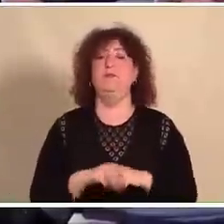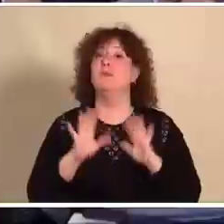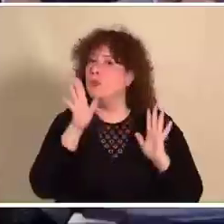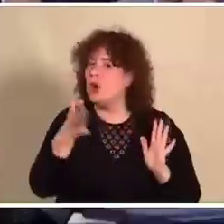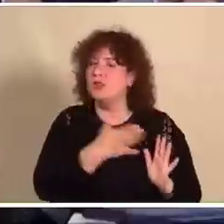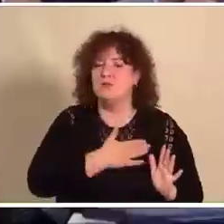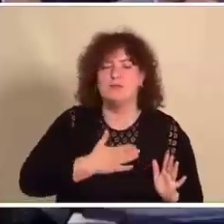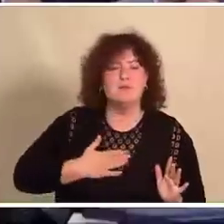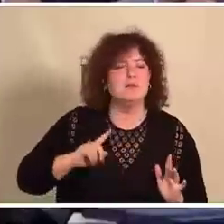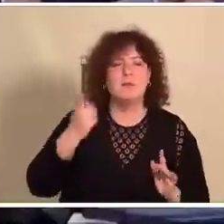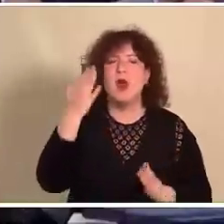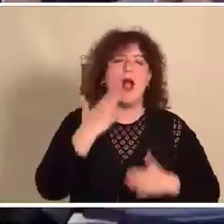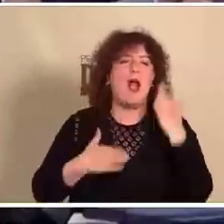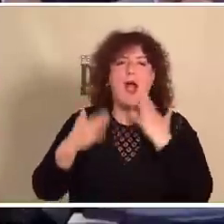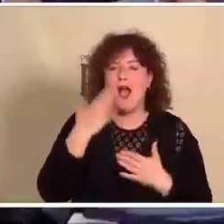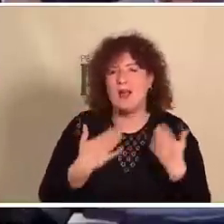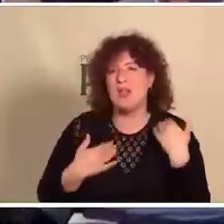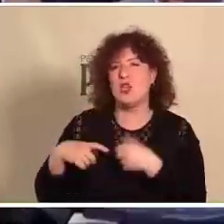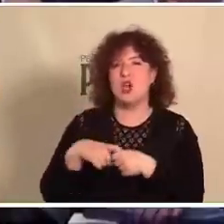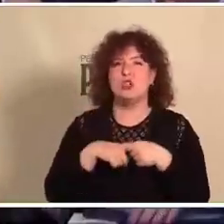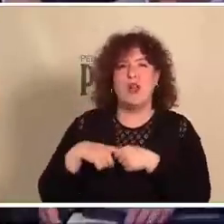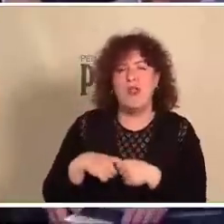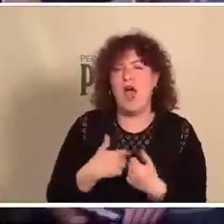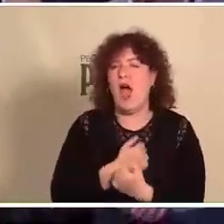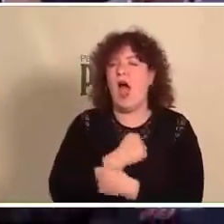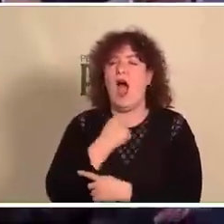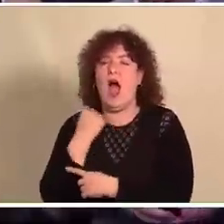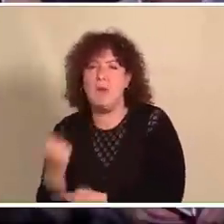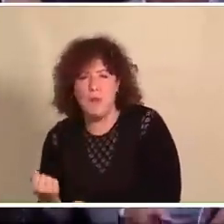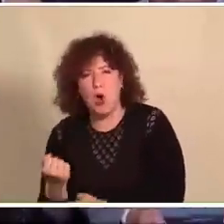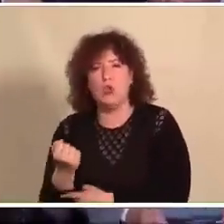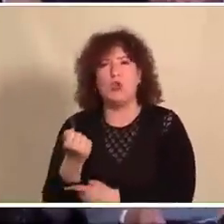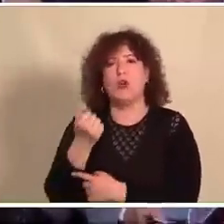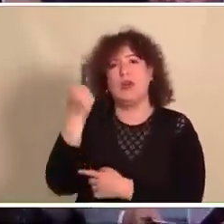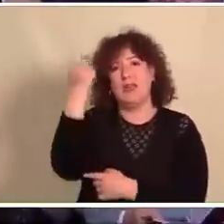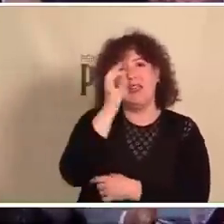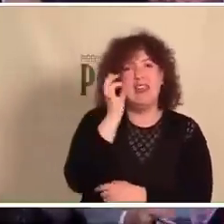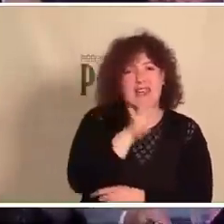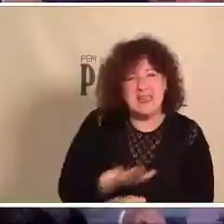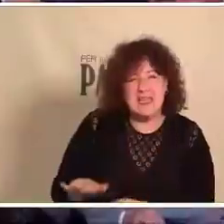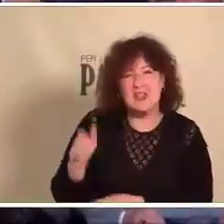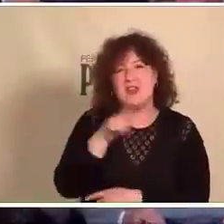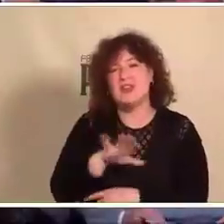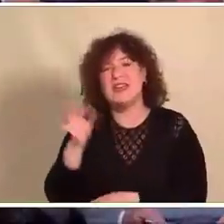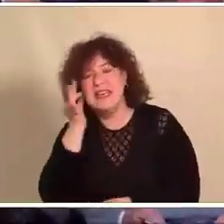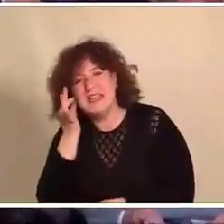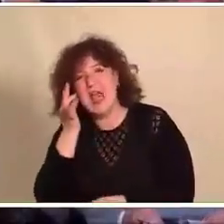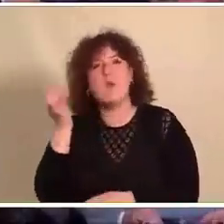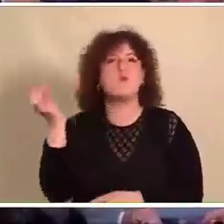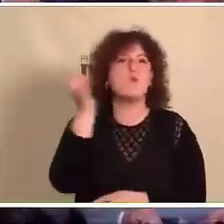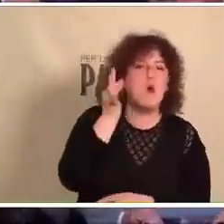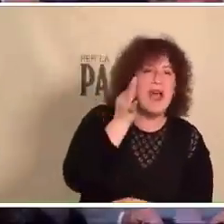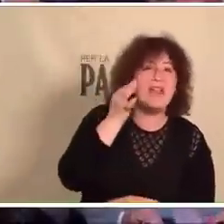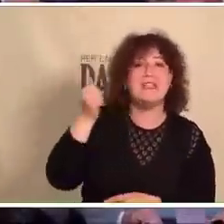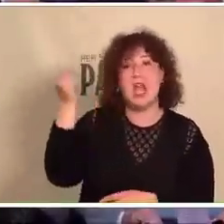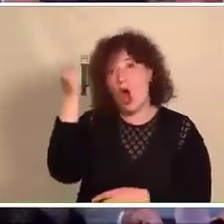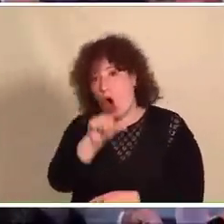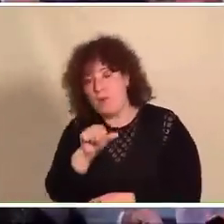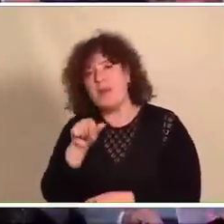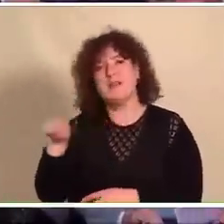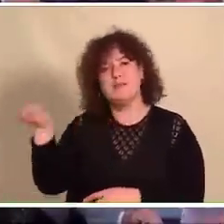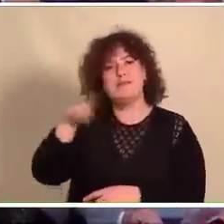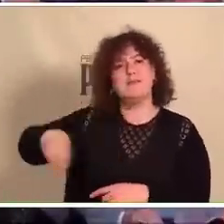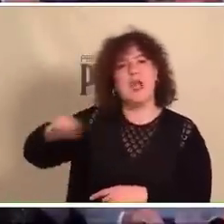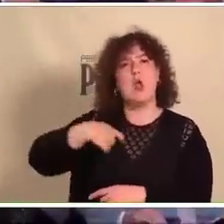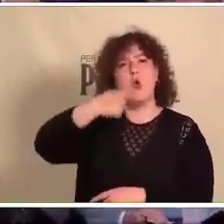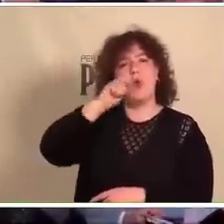de cariño de solidaridad de apoyo a los niños y las montañas a las mujeres y a los hombres de Ucrania que están